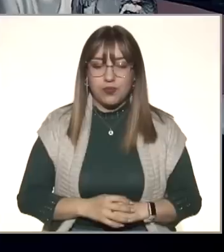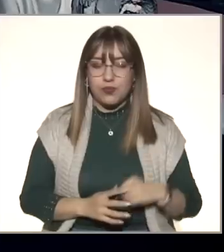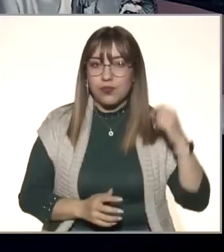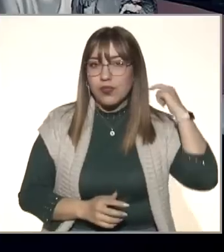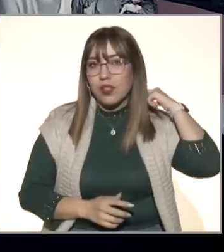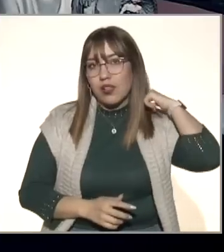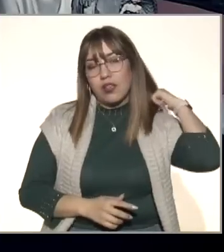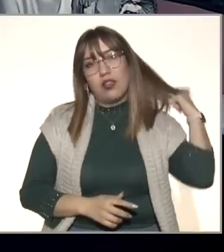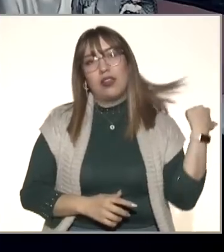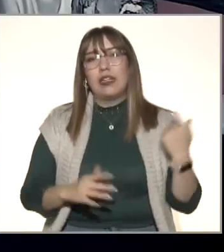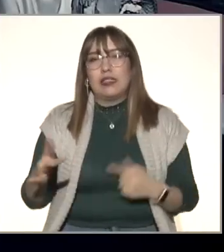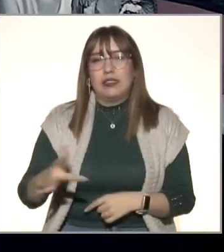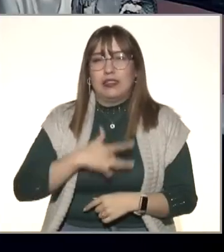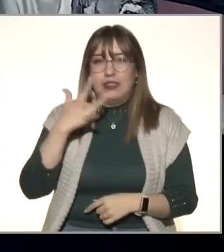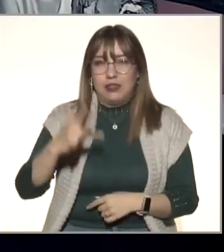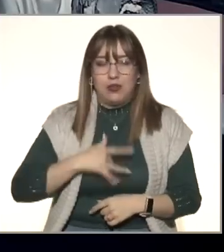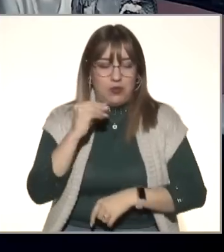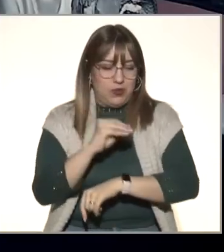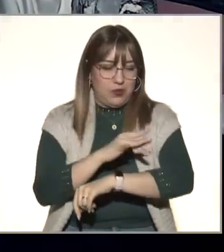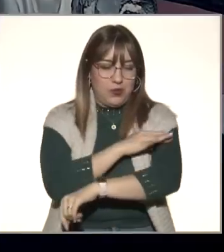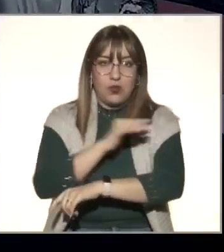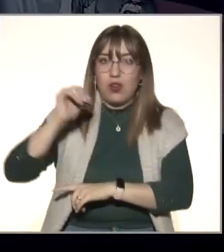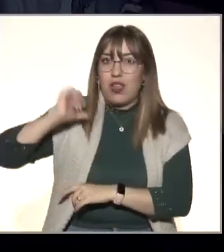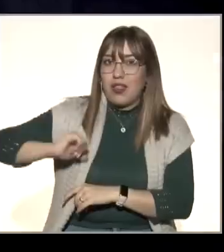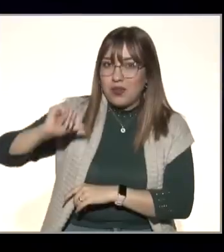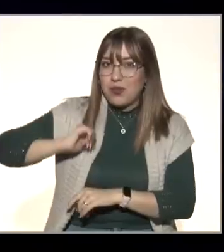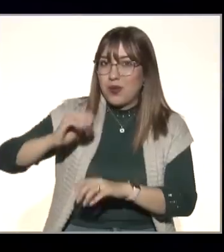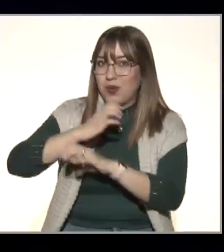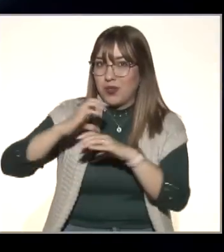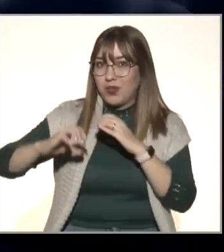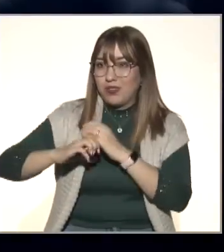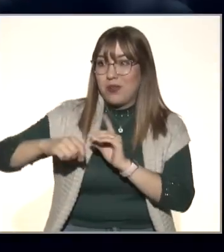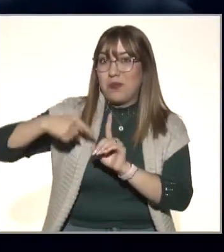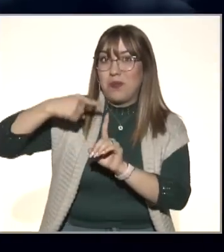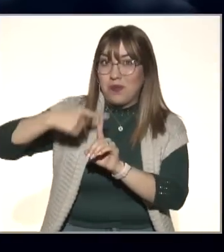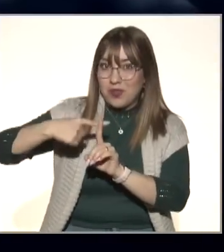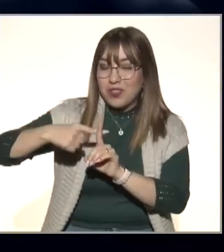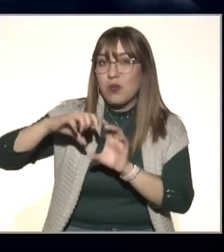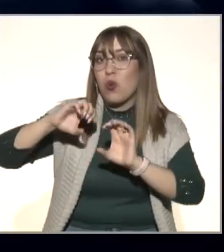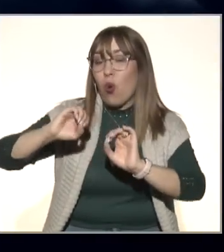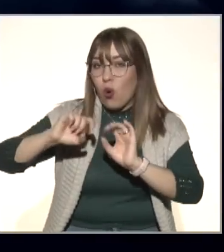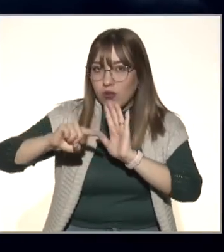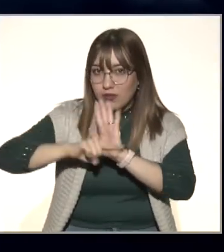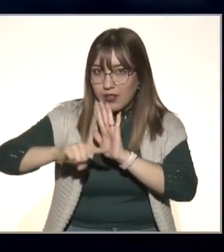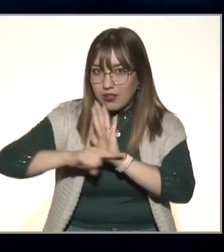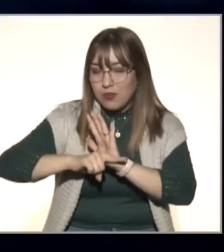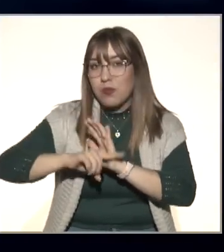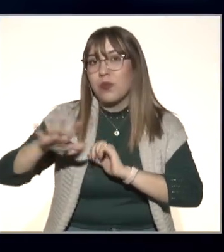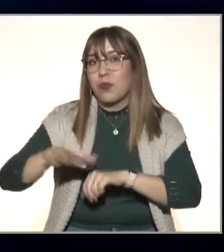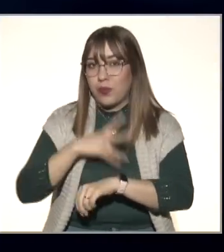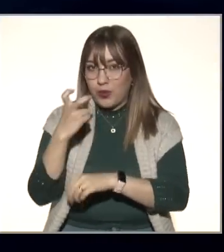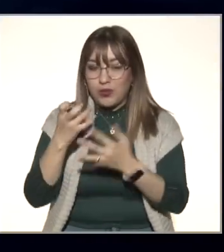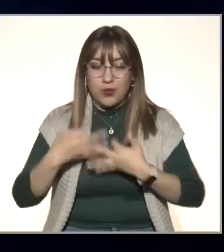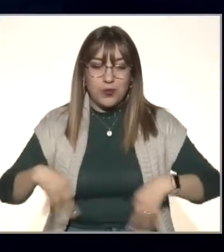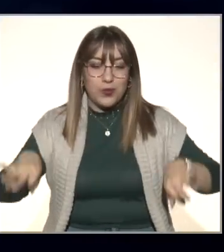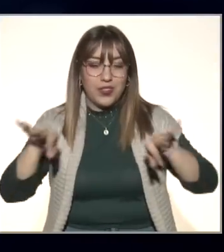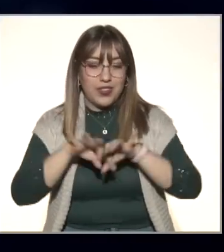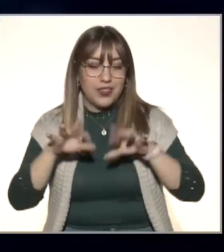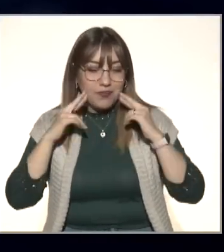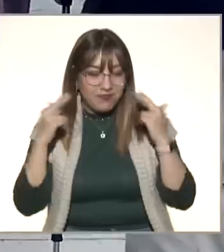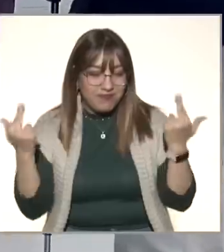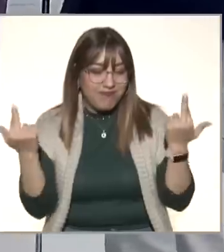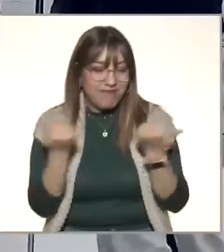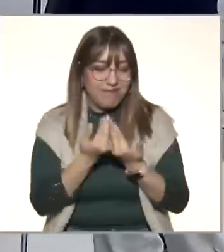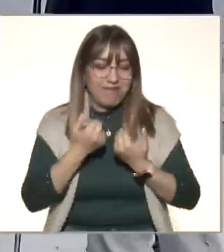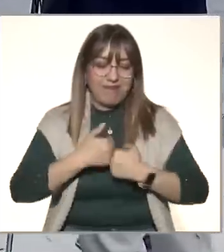algo acontecido en el pasado, ya sea positivo o no. De ahí la importancia de las reuniones sociales. Estas